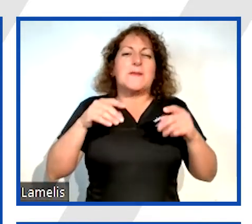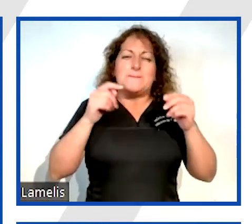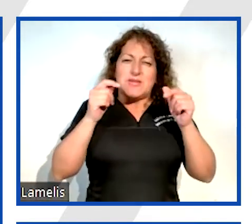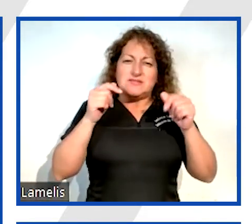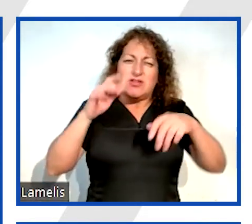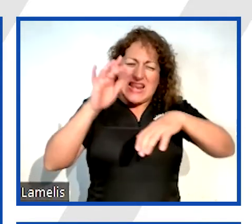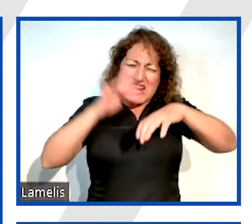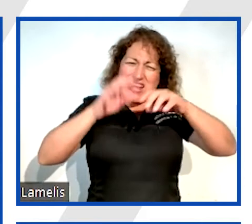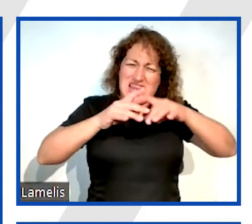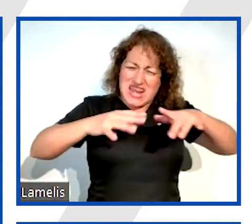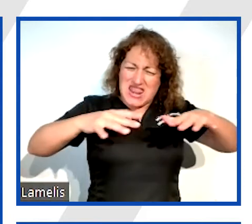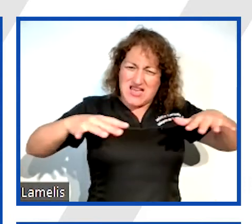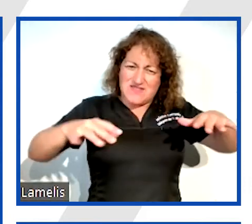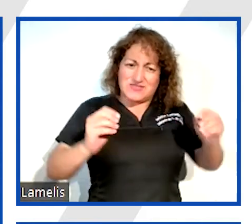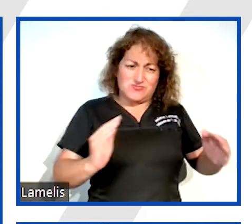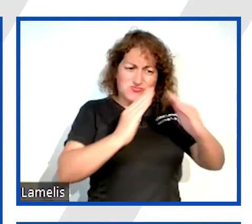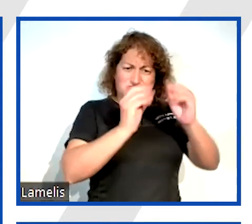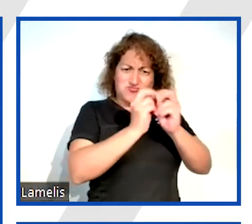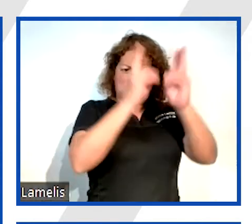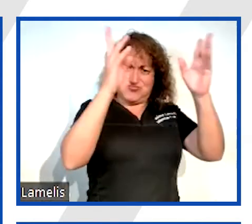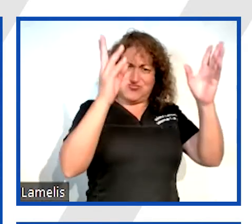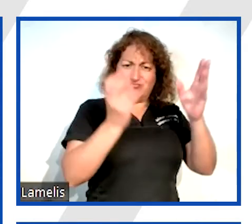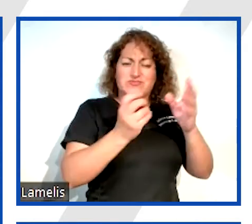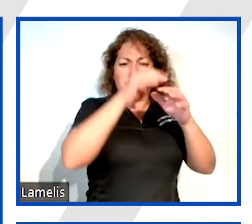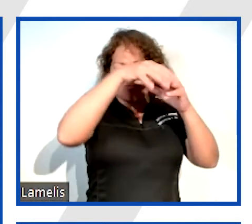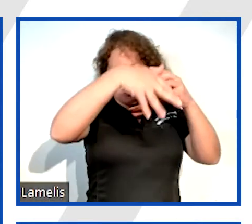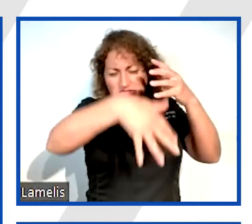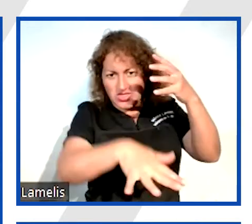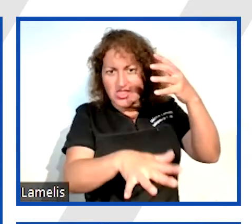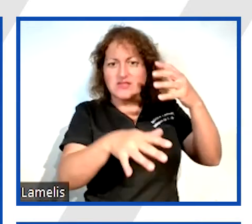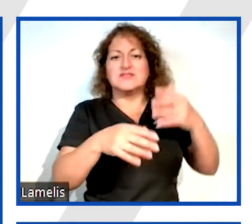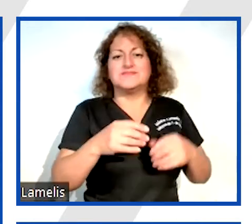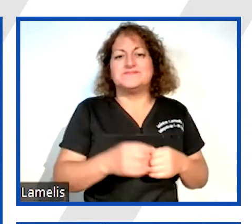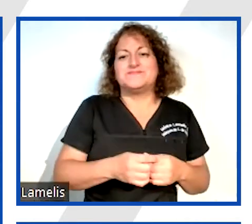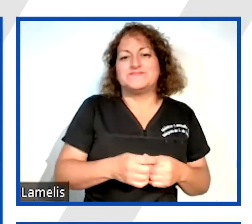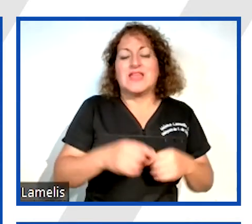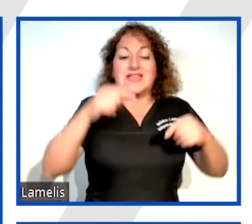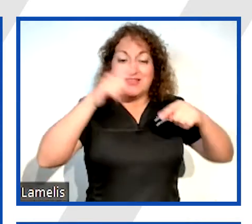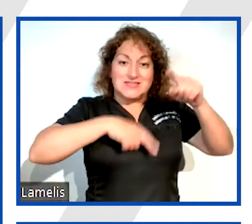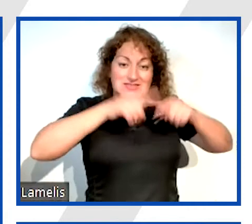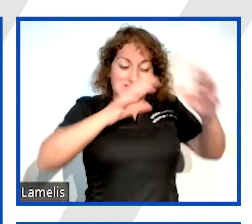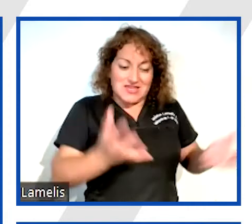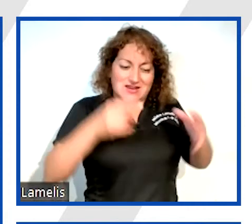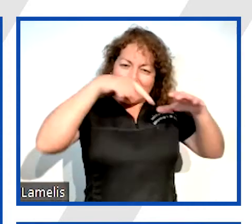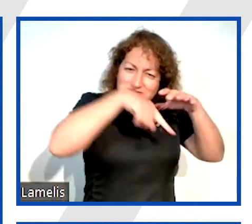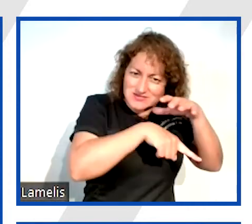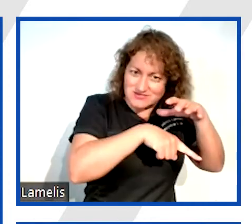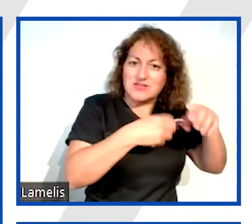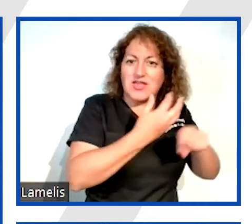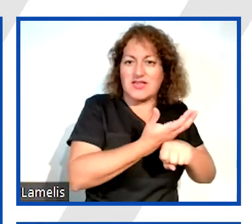está como toda la parte derretida en el fondo de la el centro de la tierra todavía por otro lado las biomoléculas